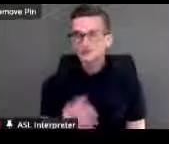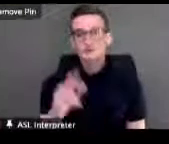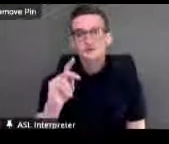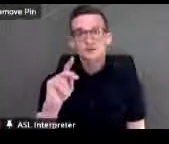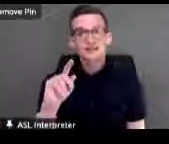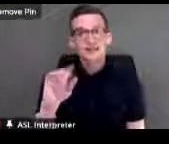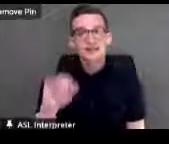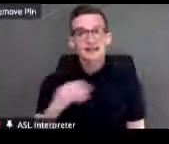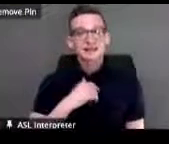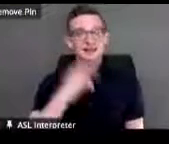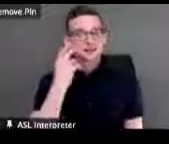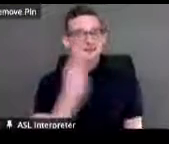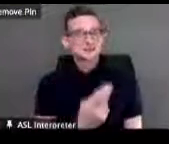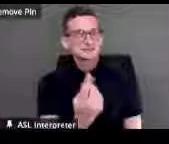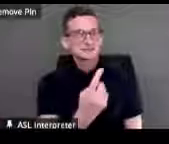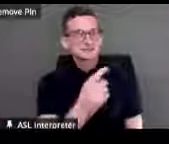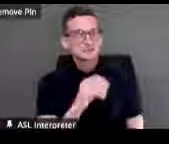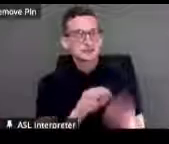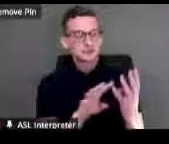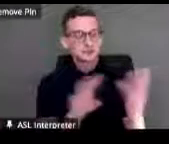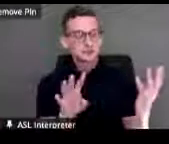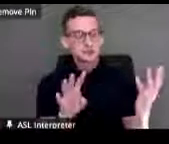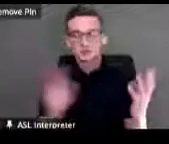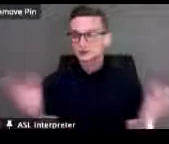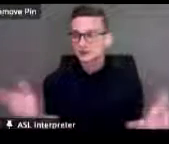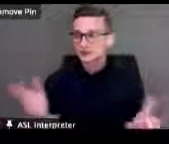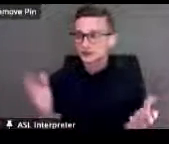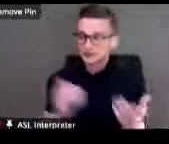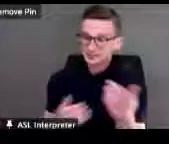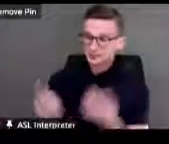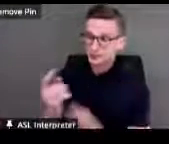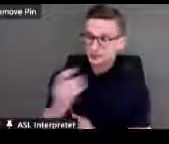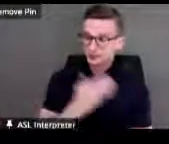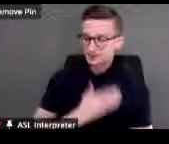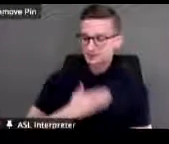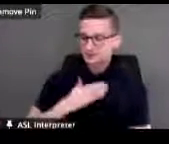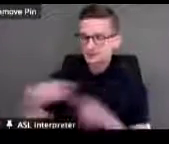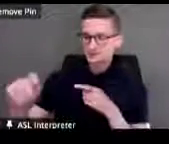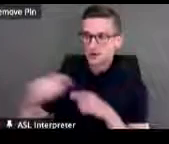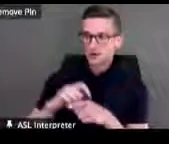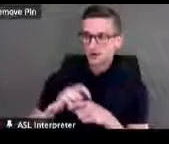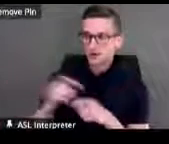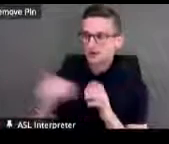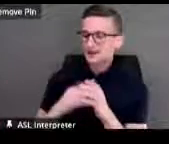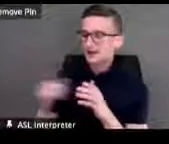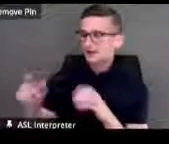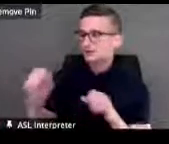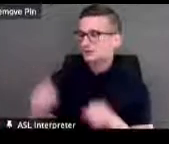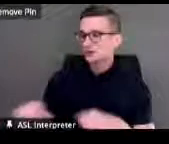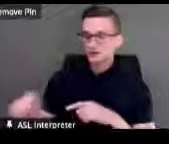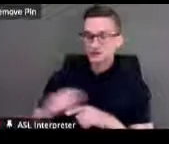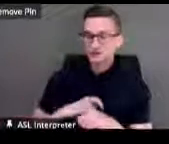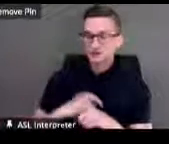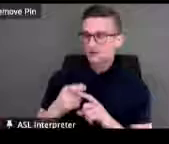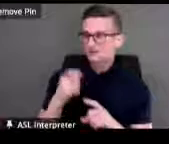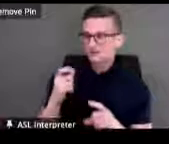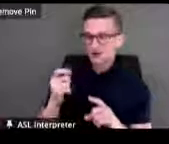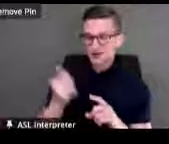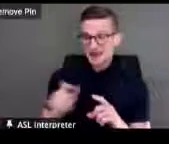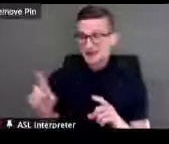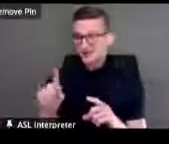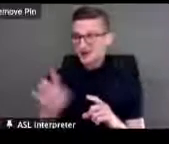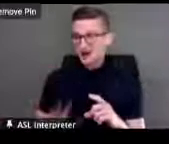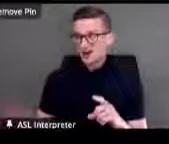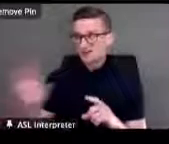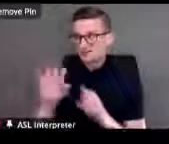do have someone. I do want to encourage everybody, please call in. Again, remember, you can call in from anywhere across the state, although we do want to